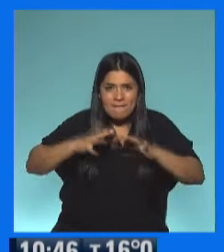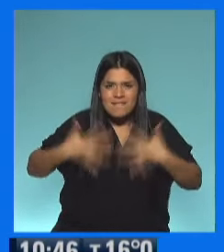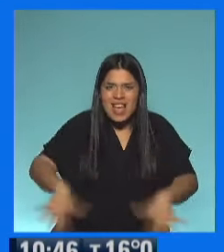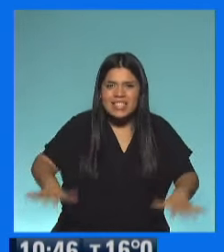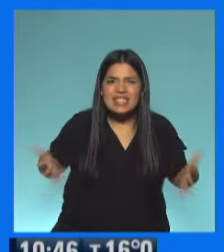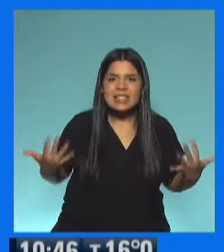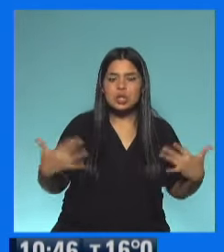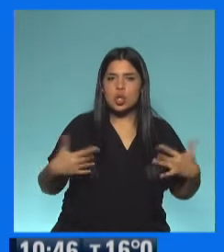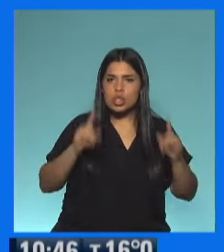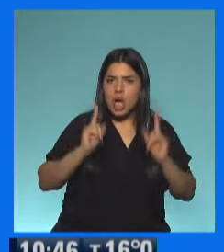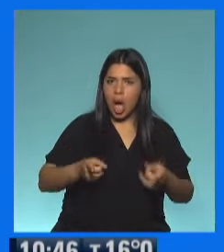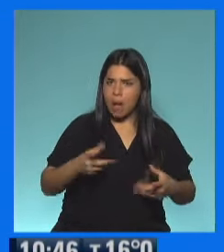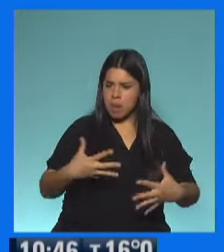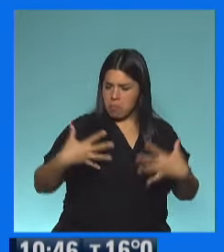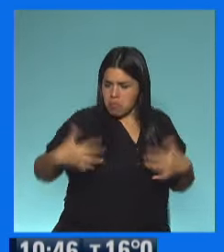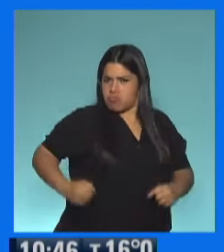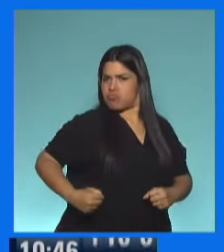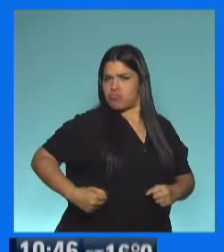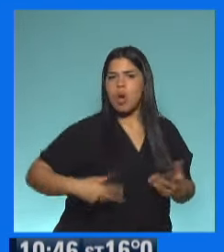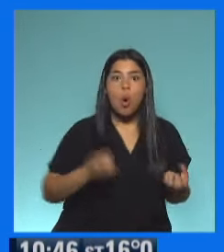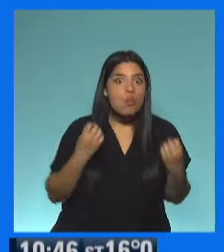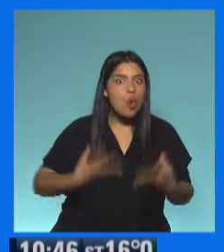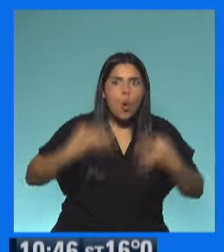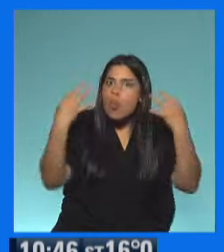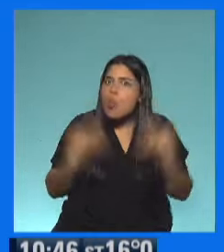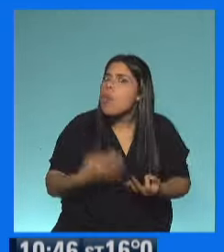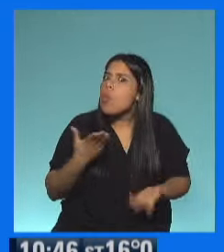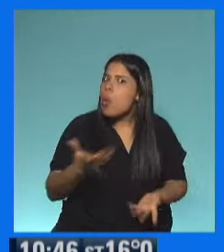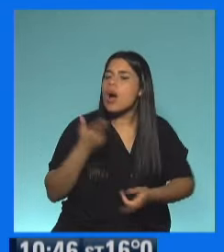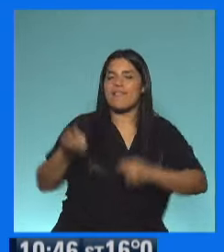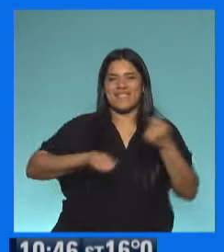actitud. Actitud, ¿eh? Claro sí. Que sí. Para bailar.